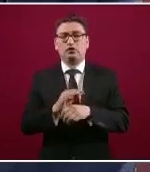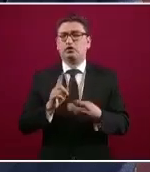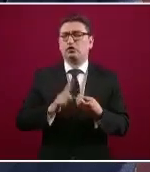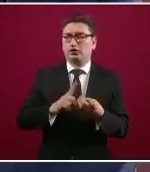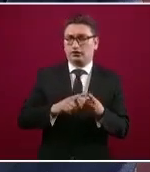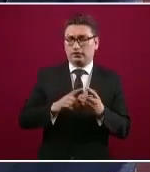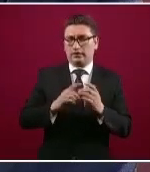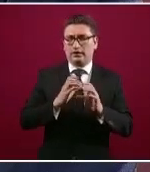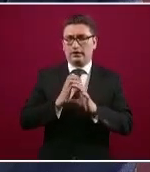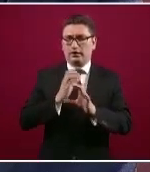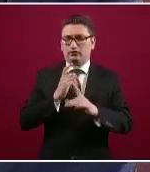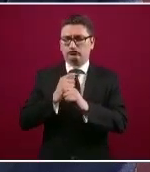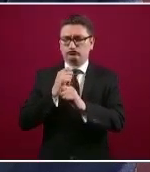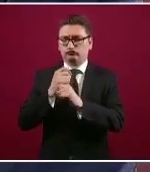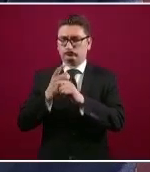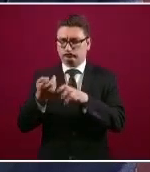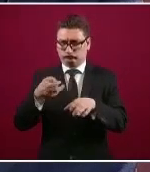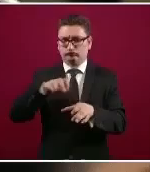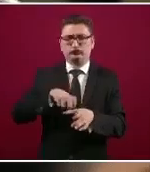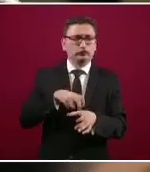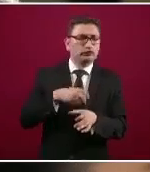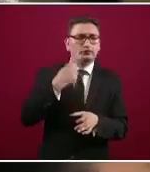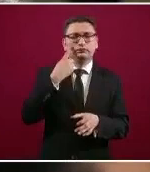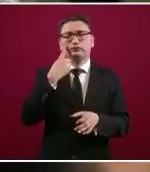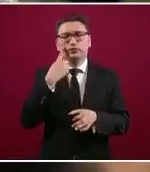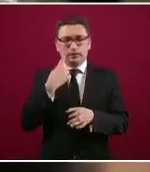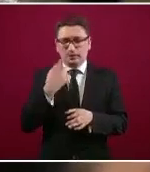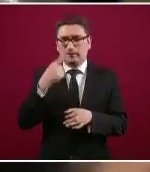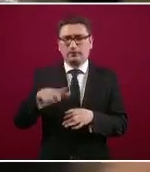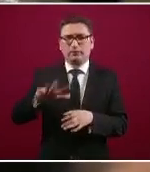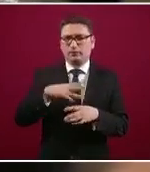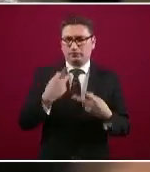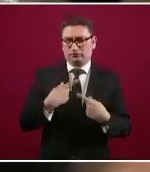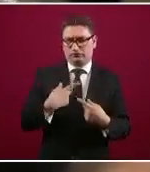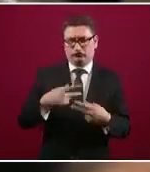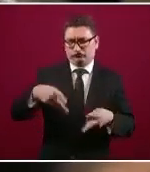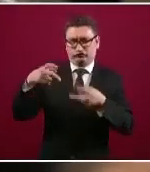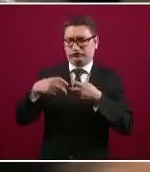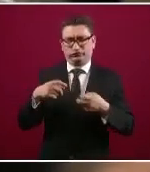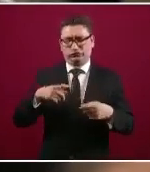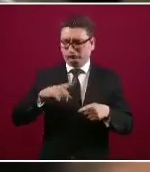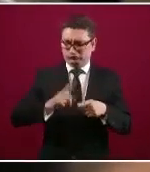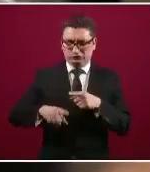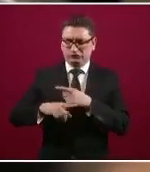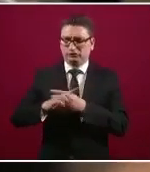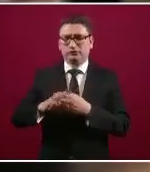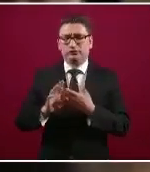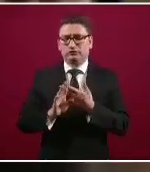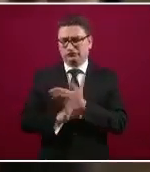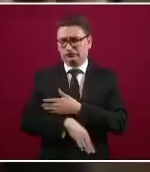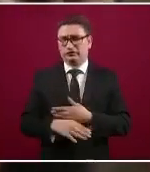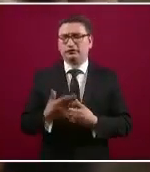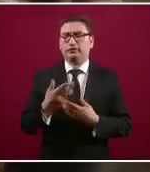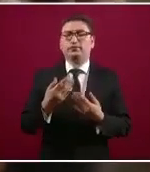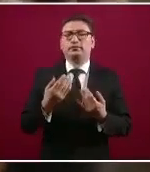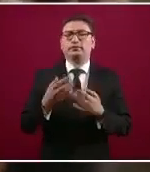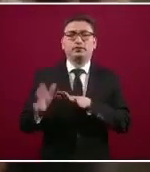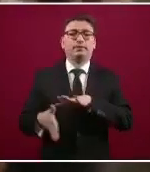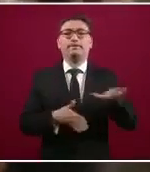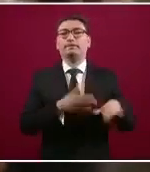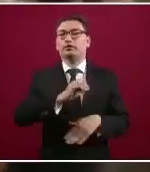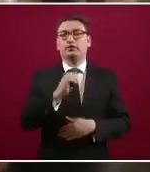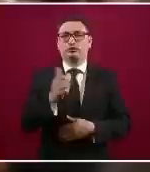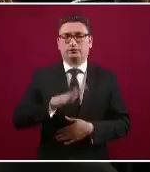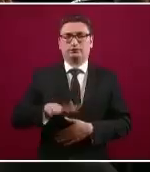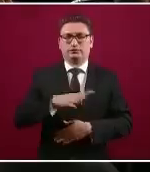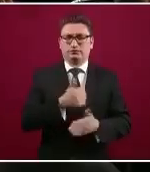más robos a los transeúntes. Y por otra parte, también aquí en la Ciudad de